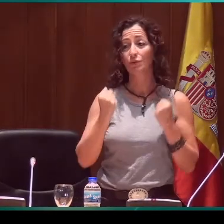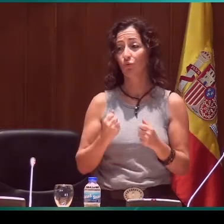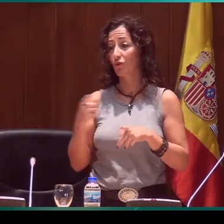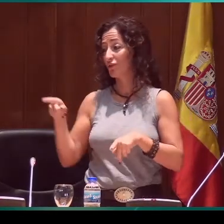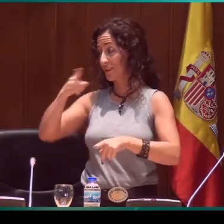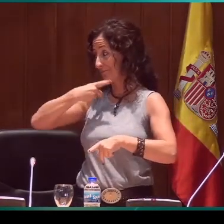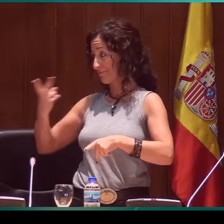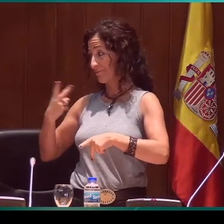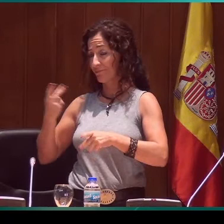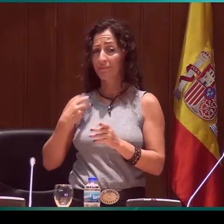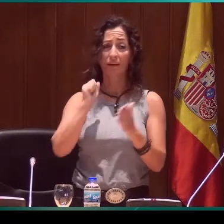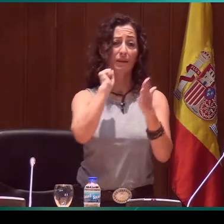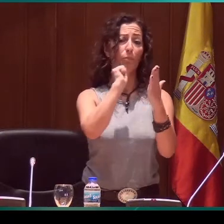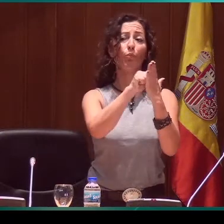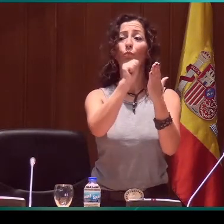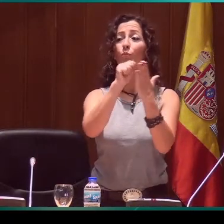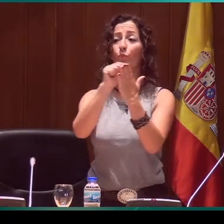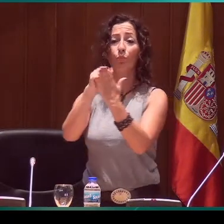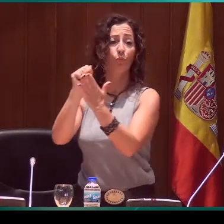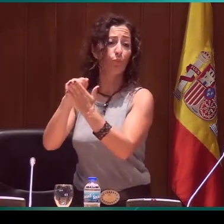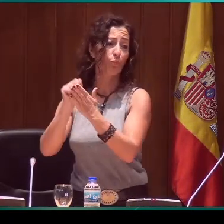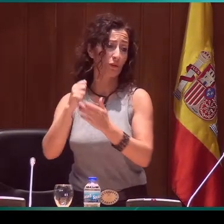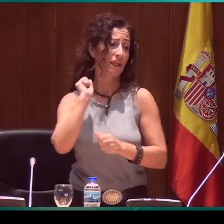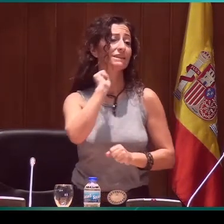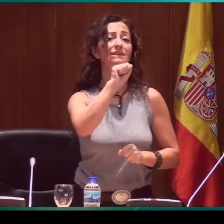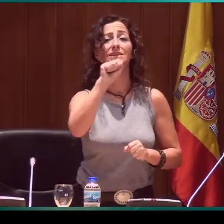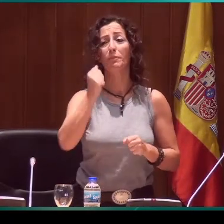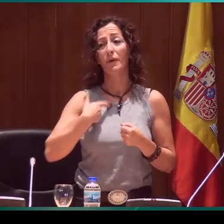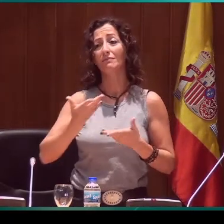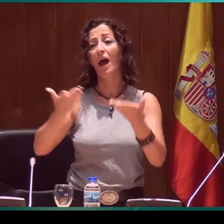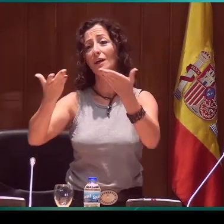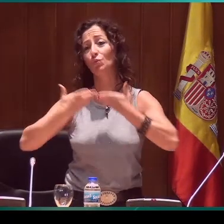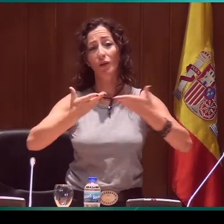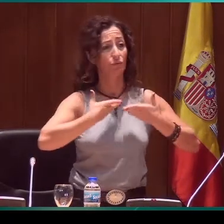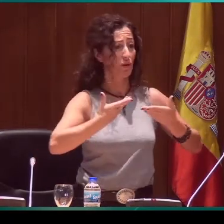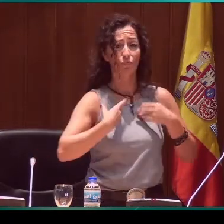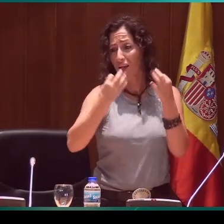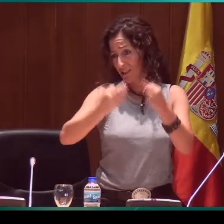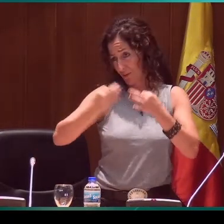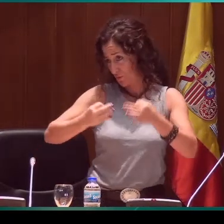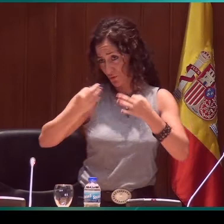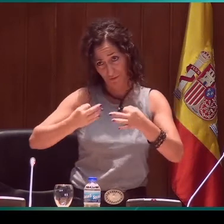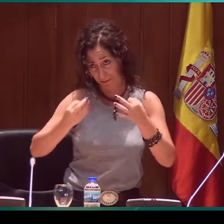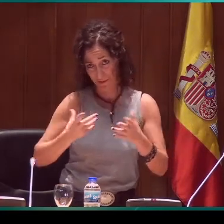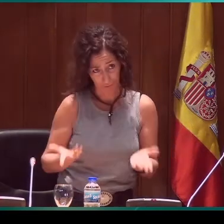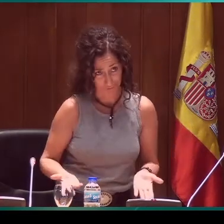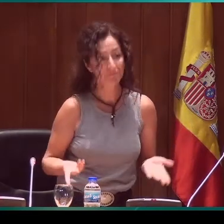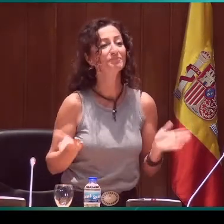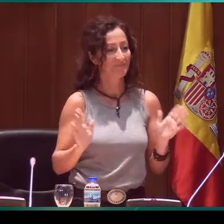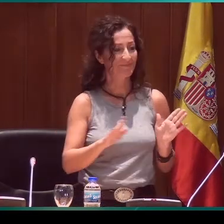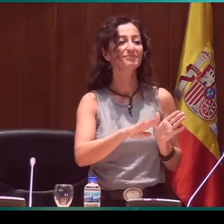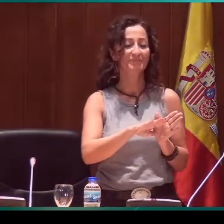Pero necesitamos el apoyo de las instituciones. Necesitamos llamar a distintas puertas, por favor, para que nos ayudéis,